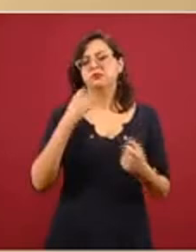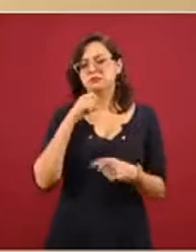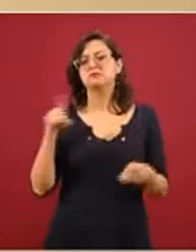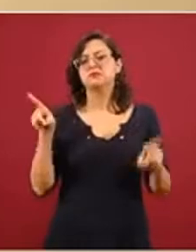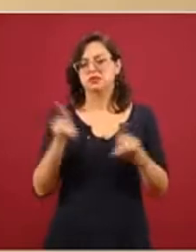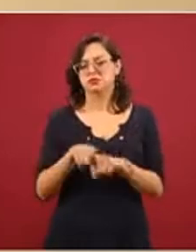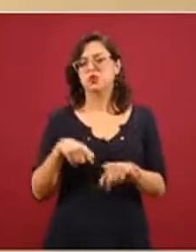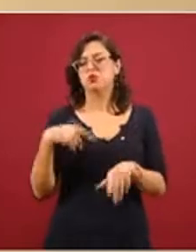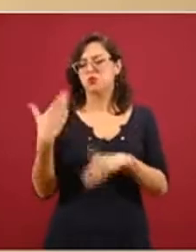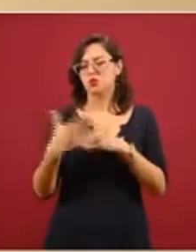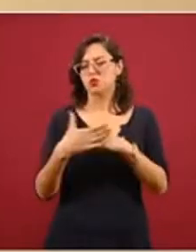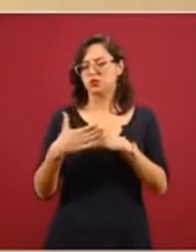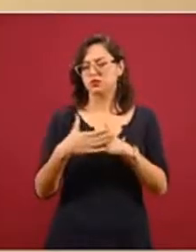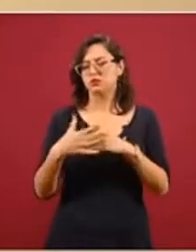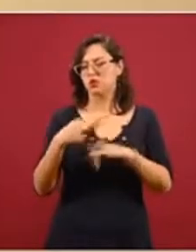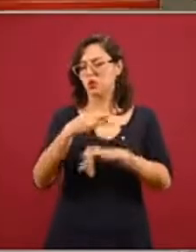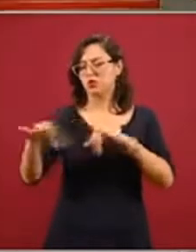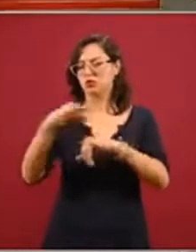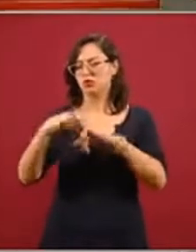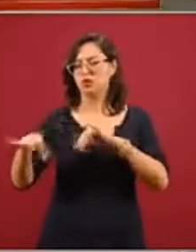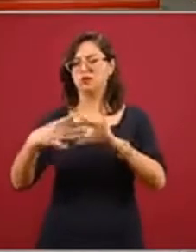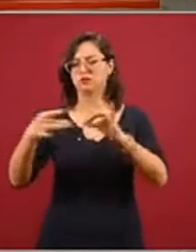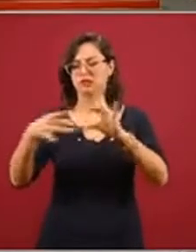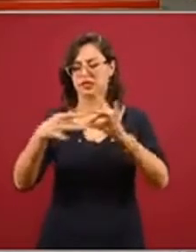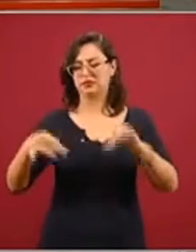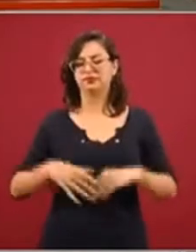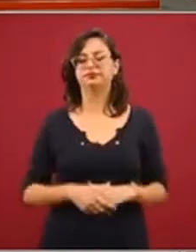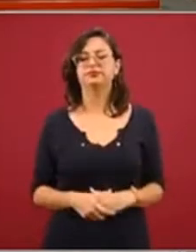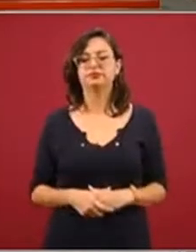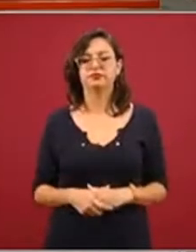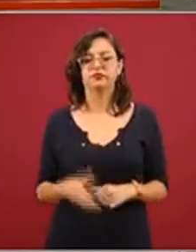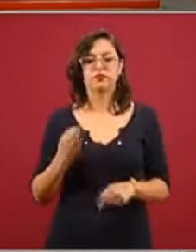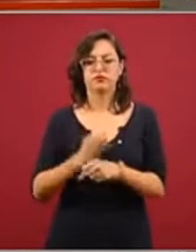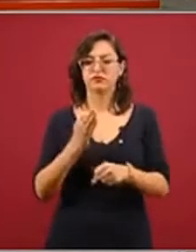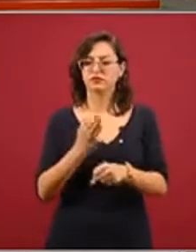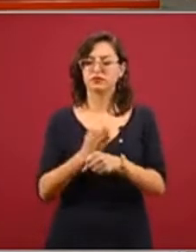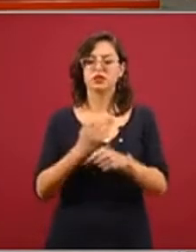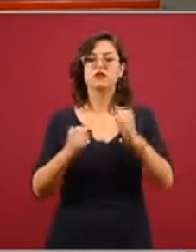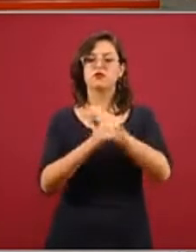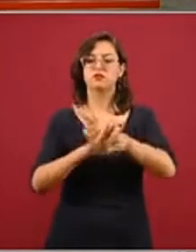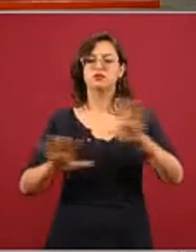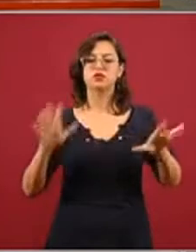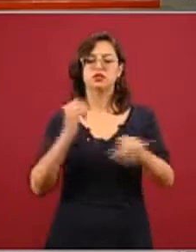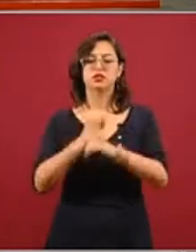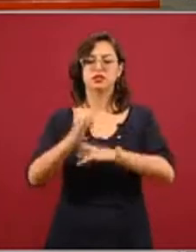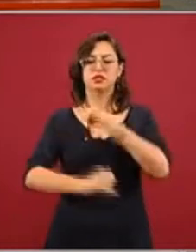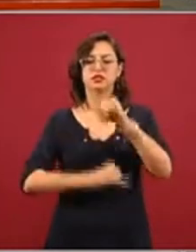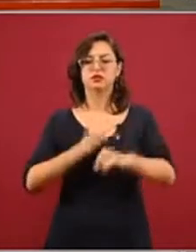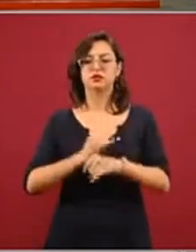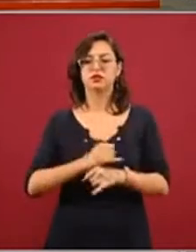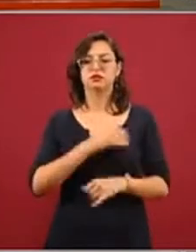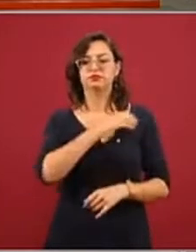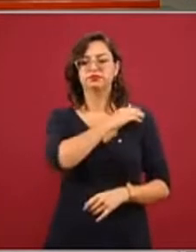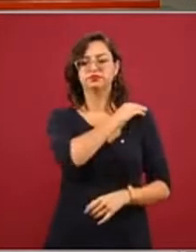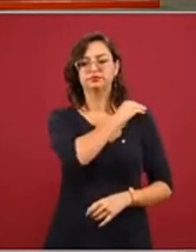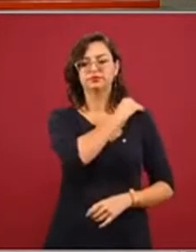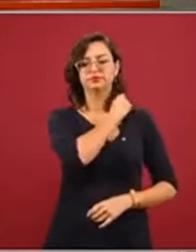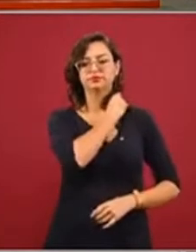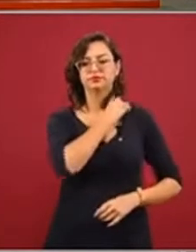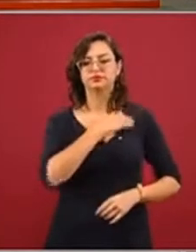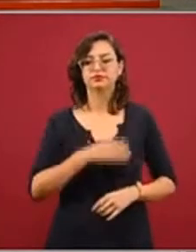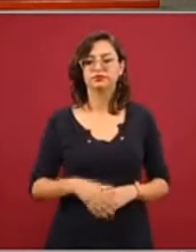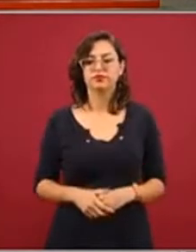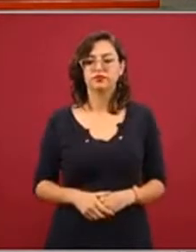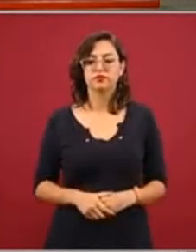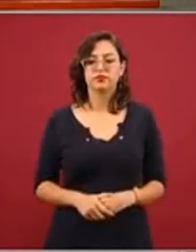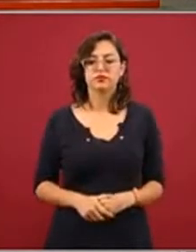con el nuevo semáforo. Por lo tanto, pasemos directamente a la estadística internacional. El día de hoy, si